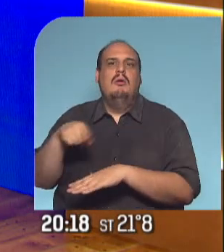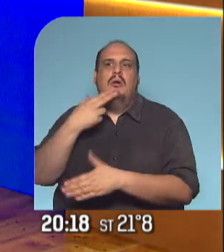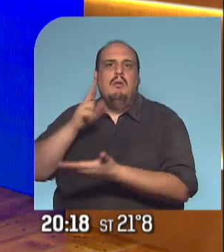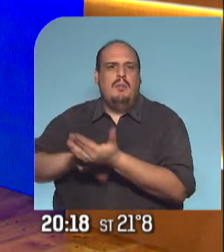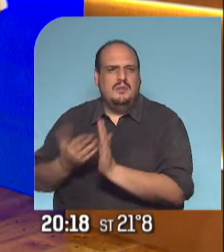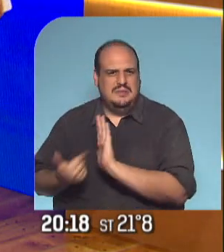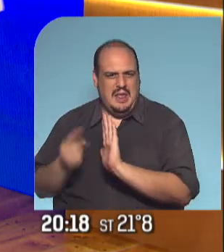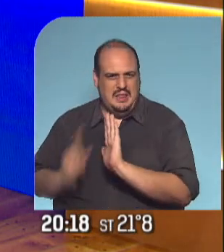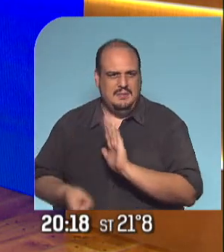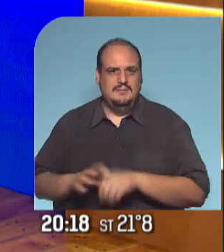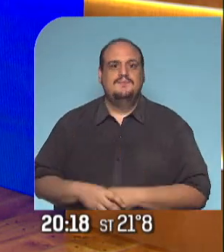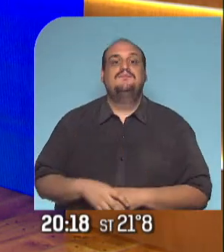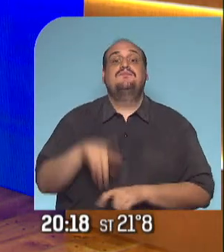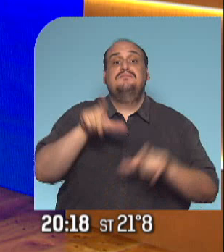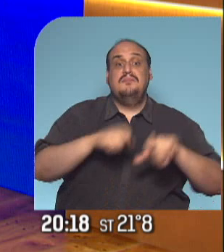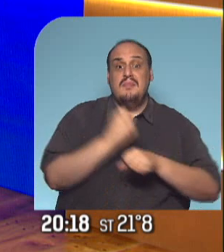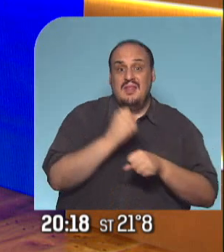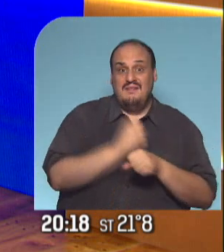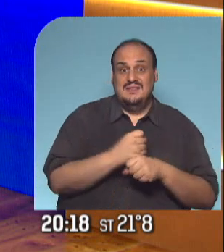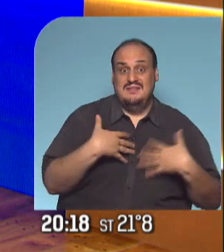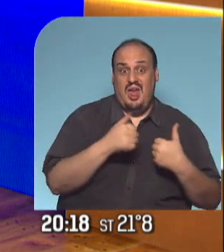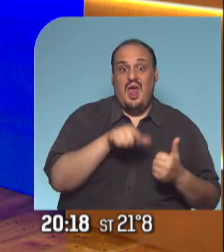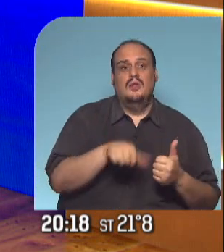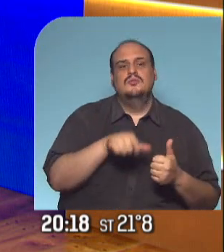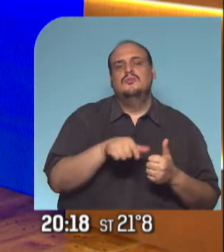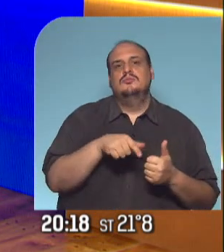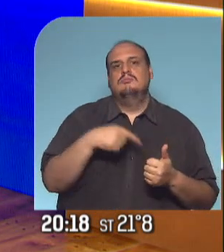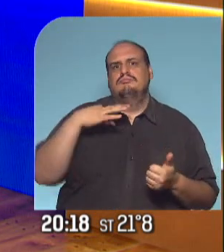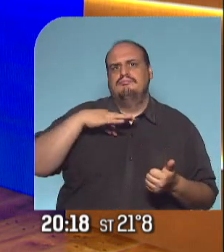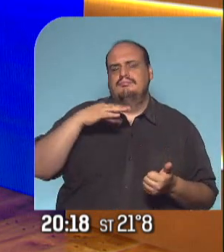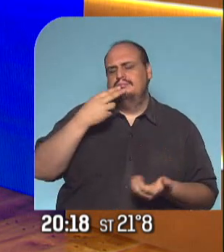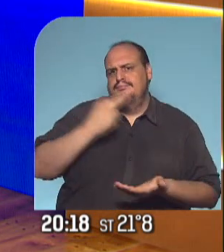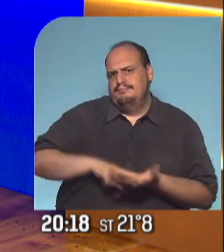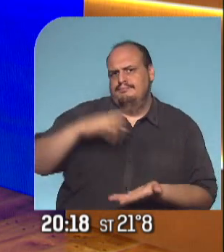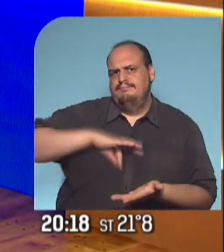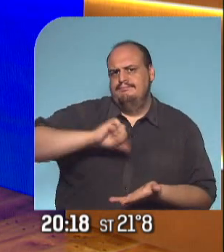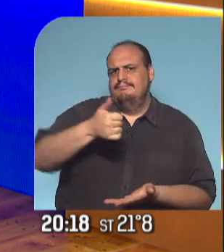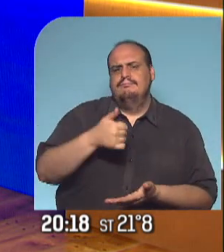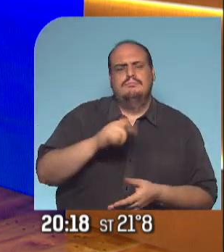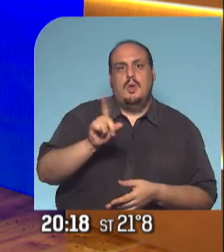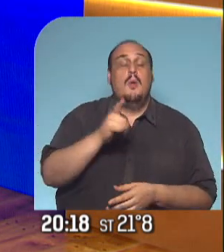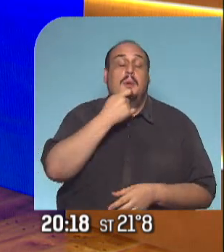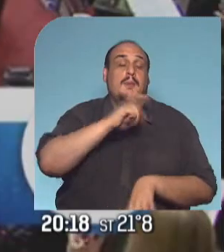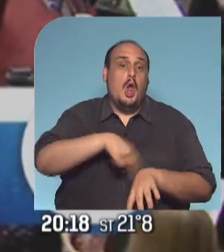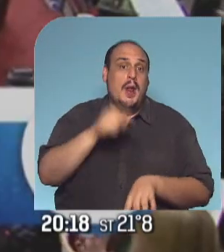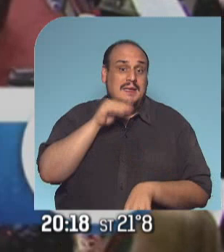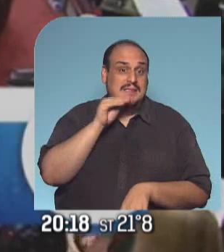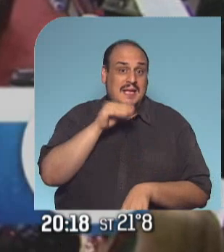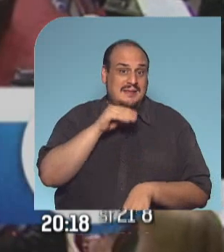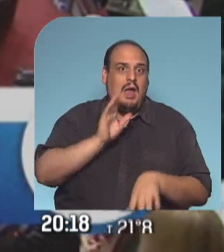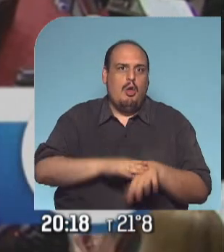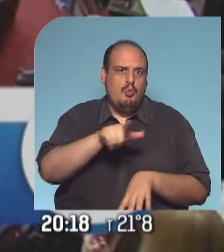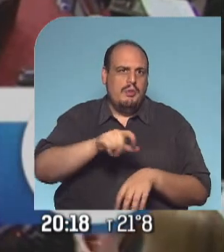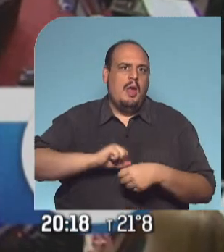hasta el 30 de septiembre. Esto es lo que les decía recién. Todos los trabajadores de salud que trabajen horas extras, obviamente por esta pandemia